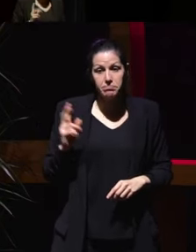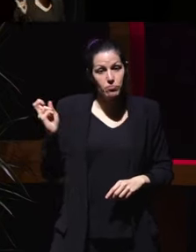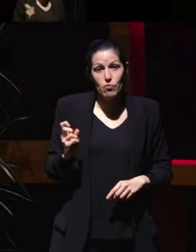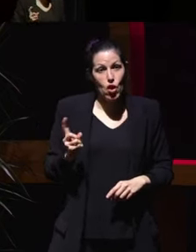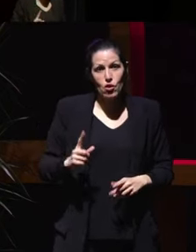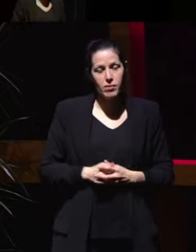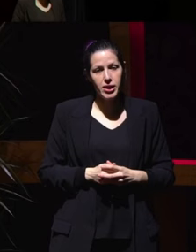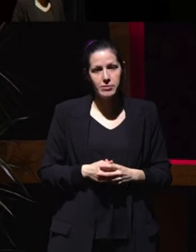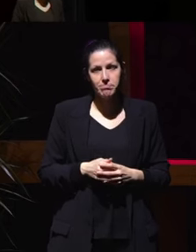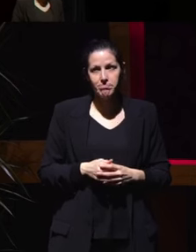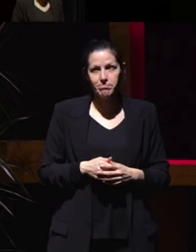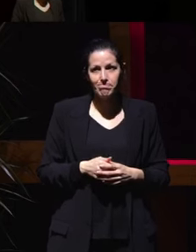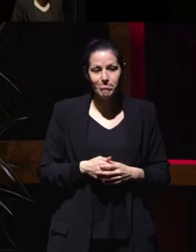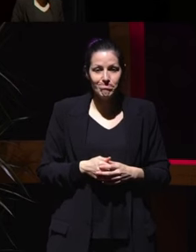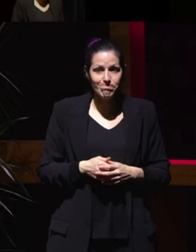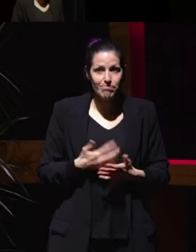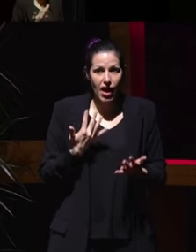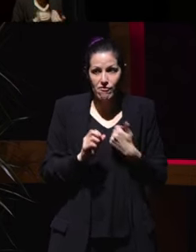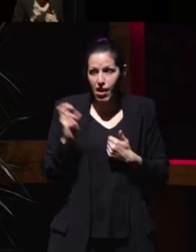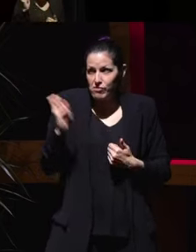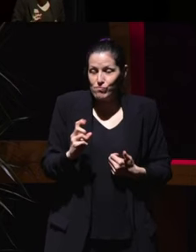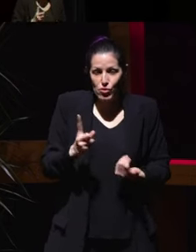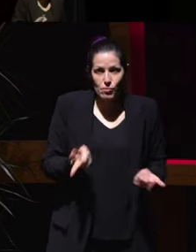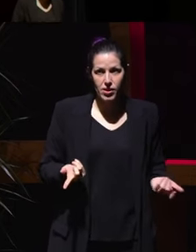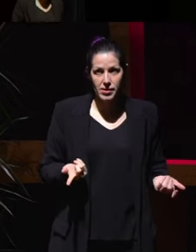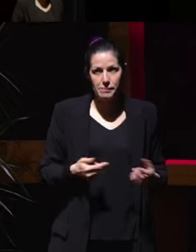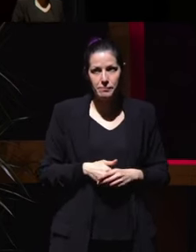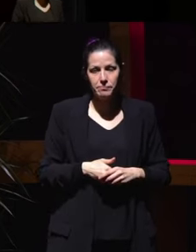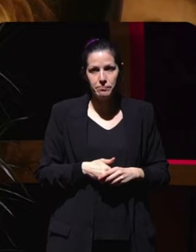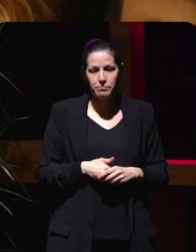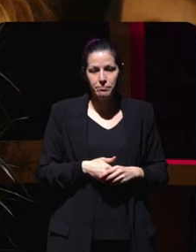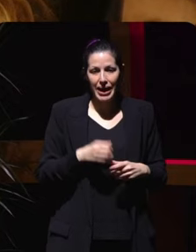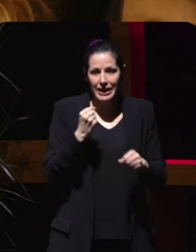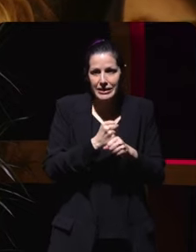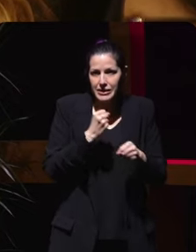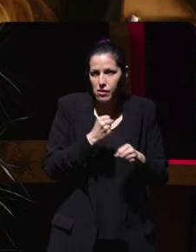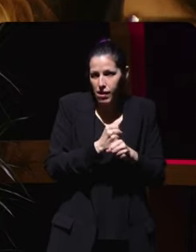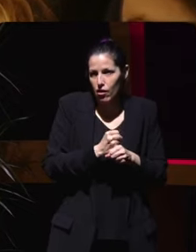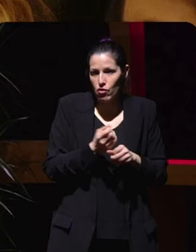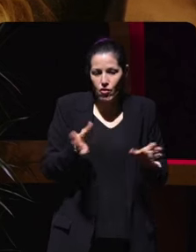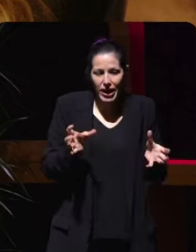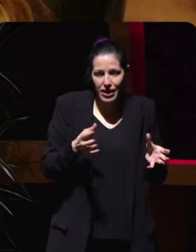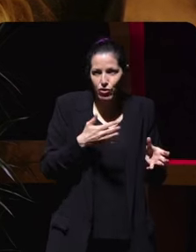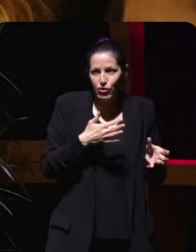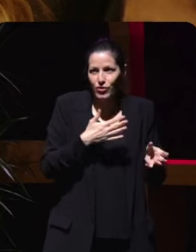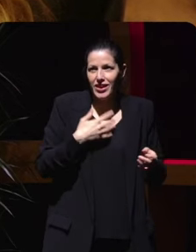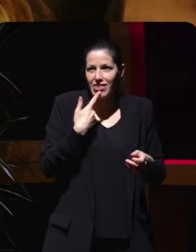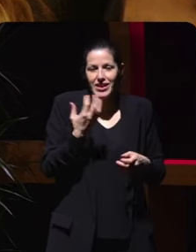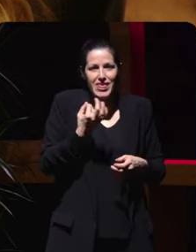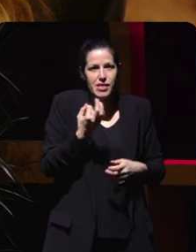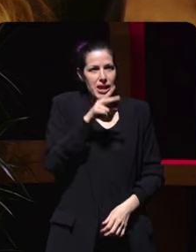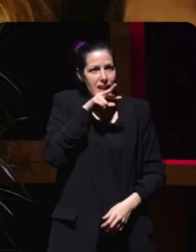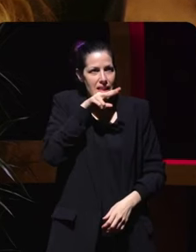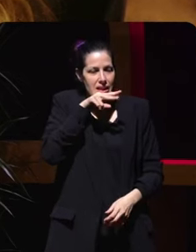deixoume plantada. Un traballa na radio, e na radio temos que falar. Pois podo dicirvos que ese primeiro programa